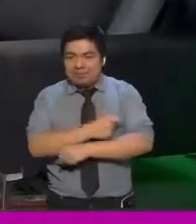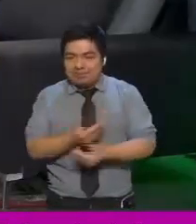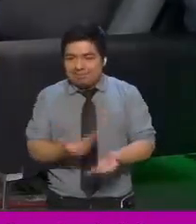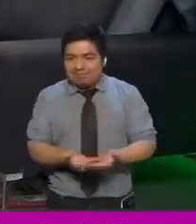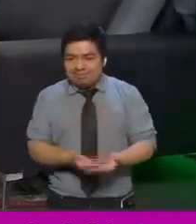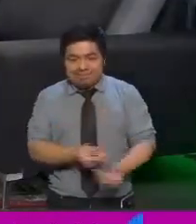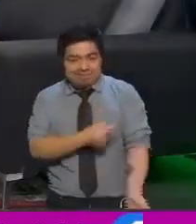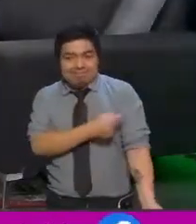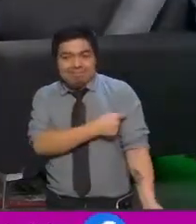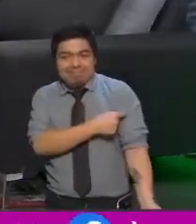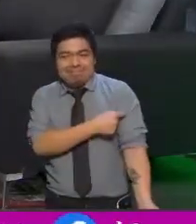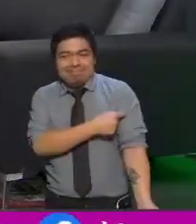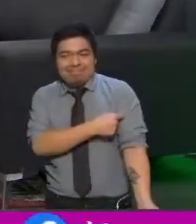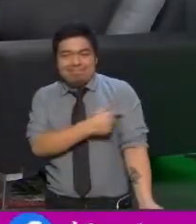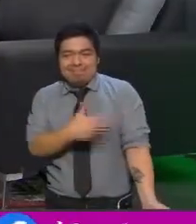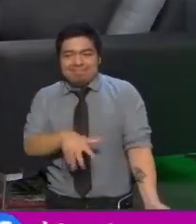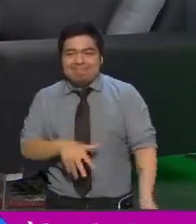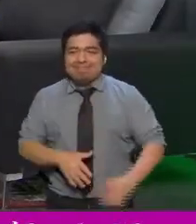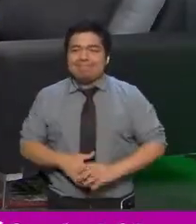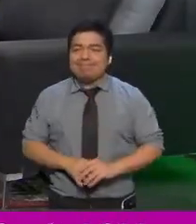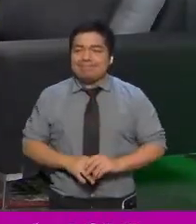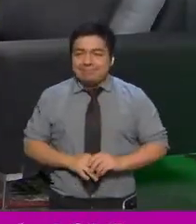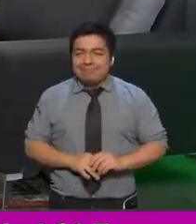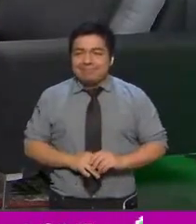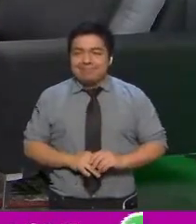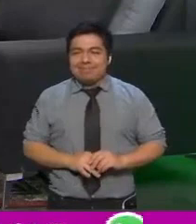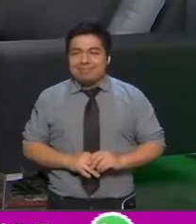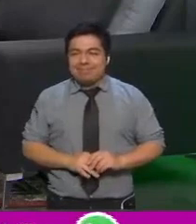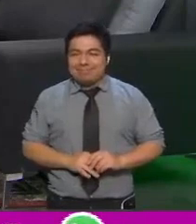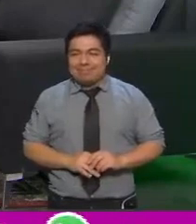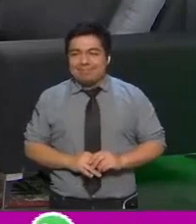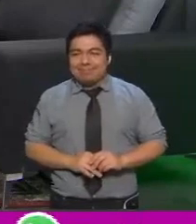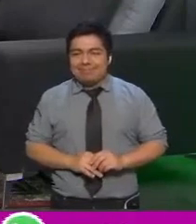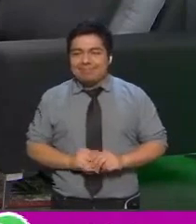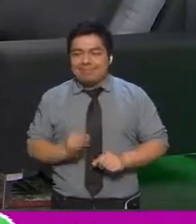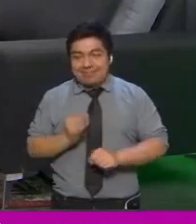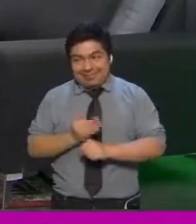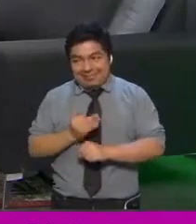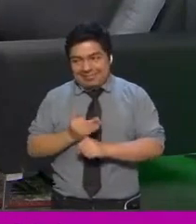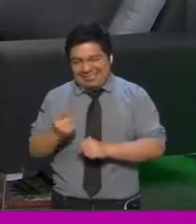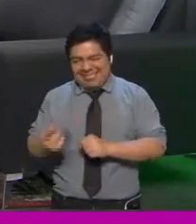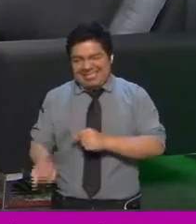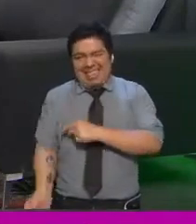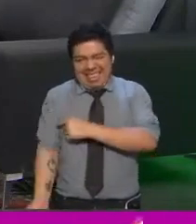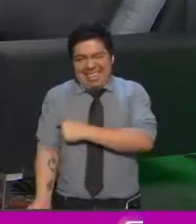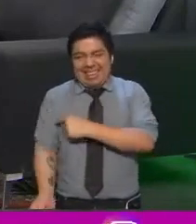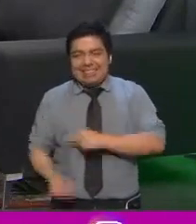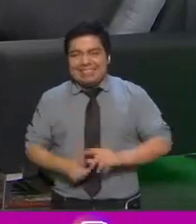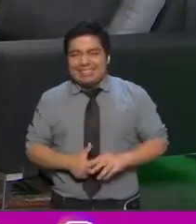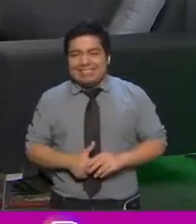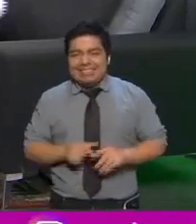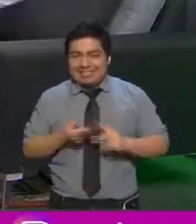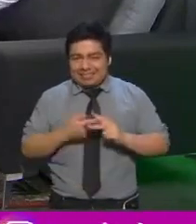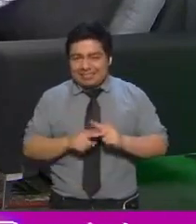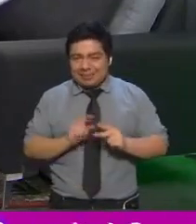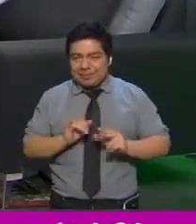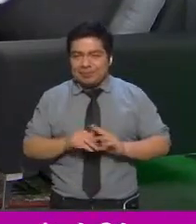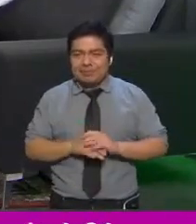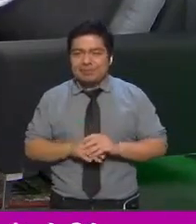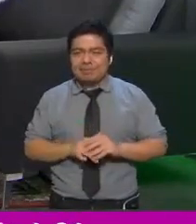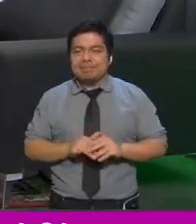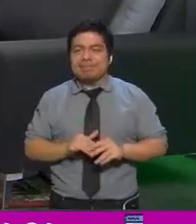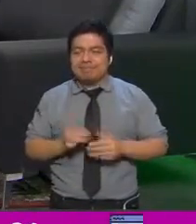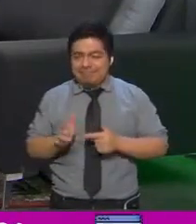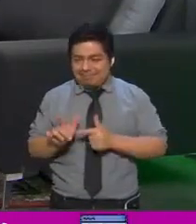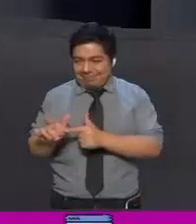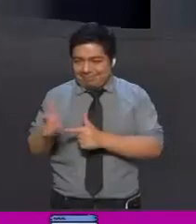ay ay ay Oiga este ahorita lo ahorita loando ya veo que est